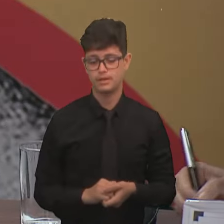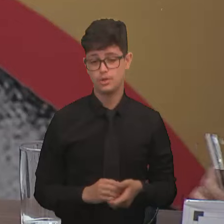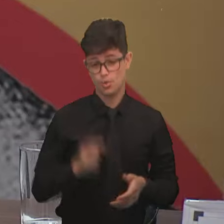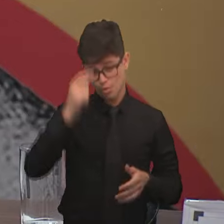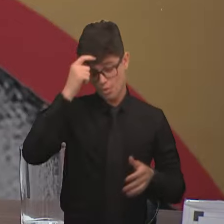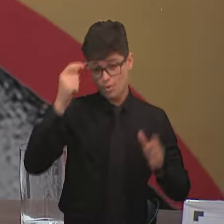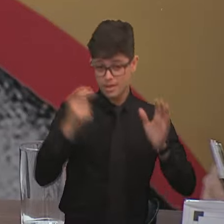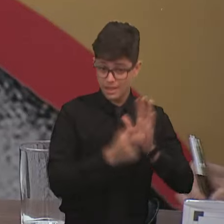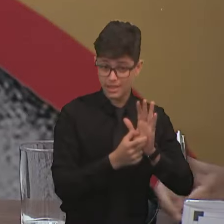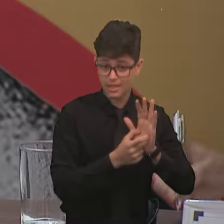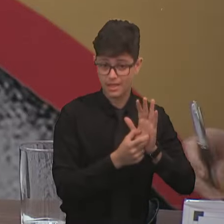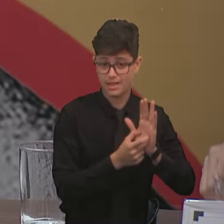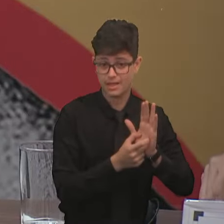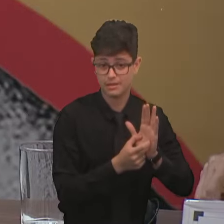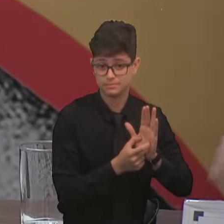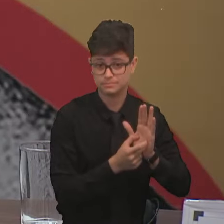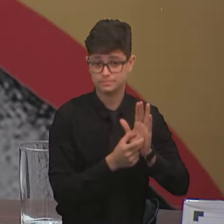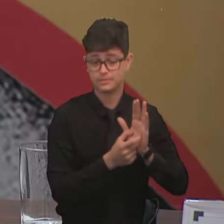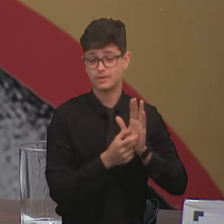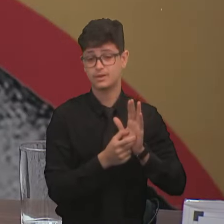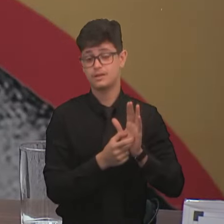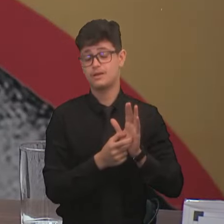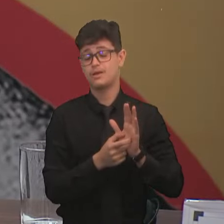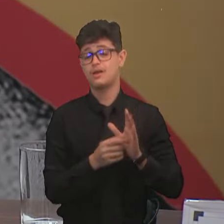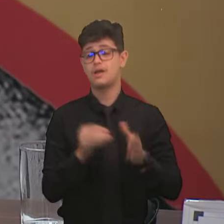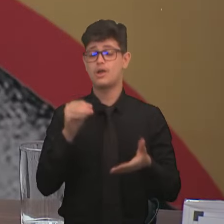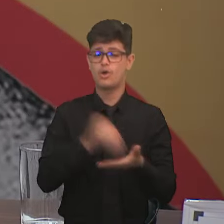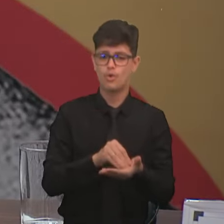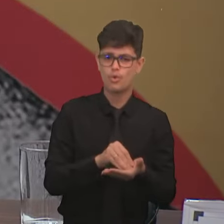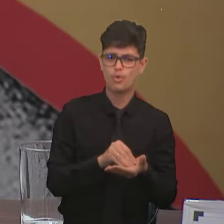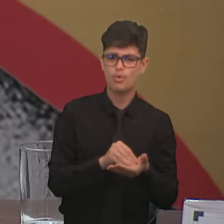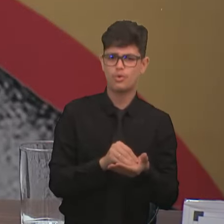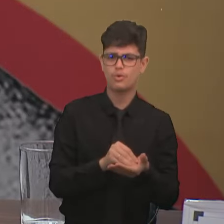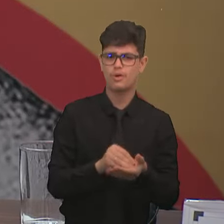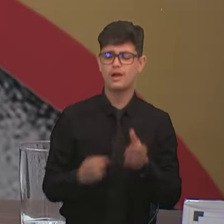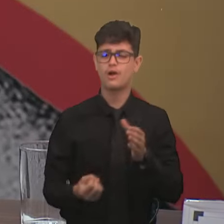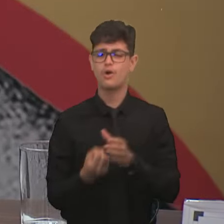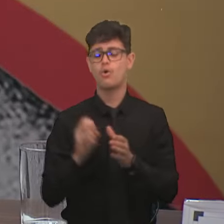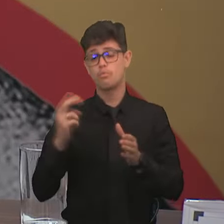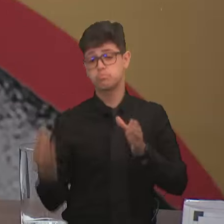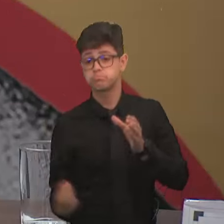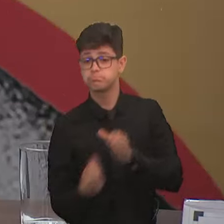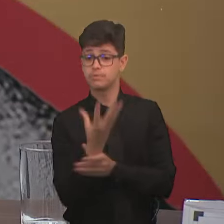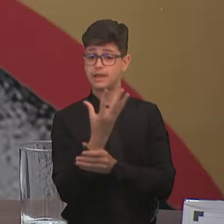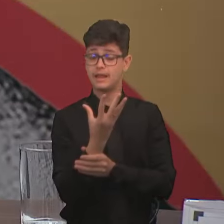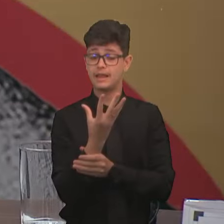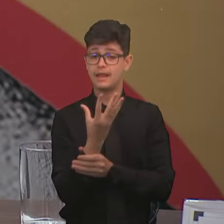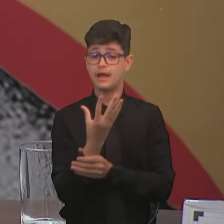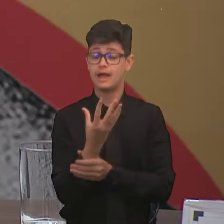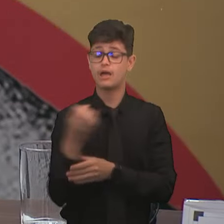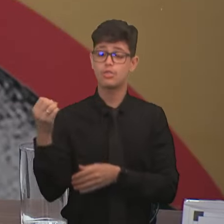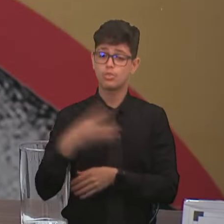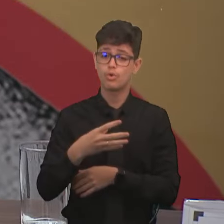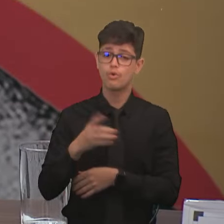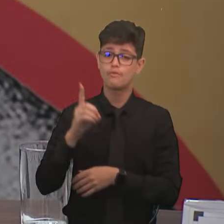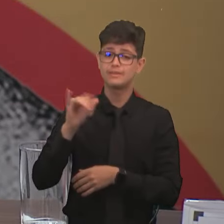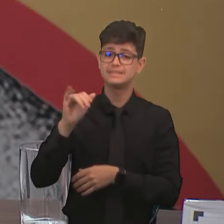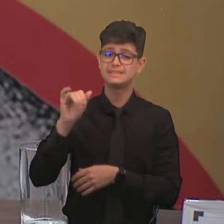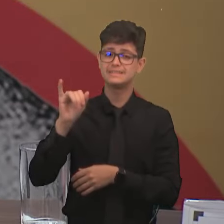IA para amplificar prejuicios que existen o crear nuevos tipos de